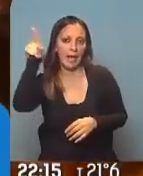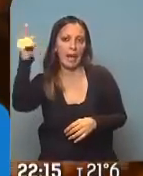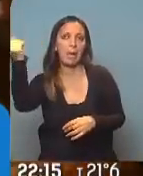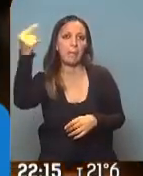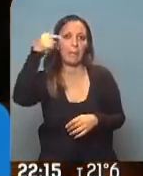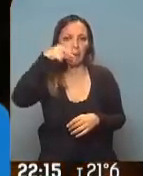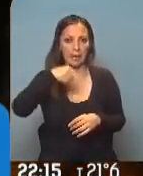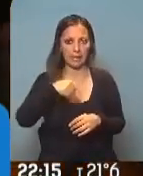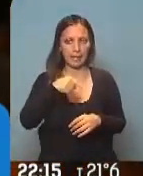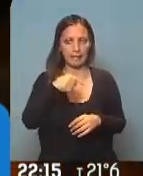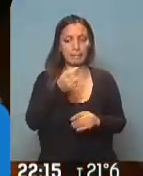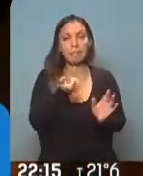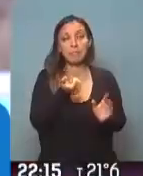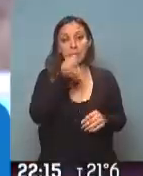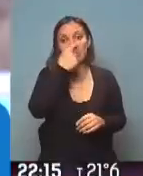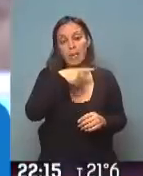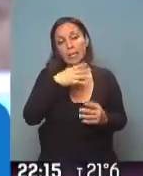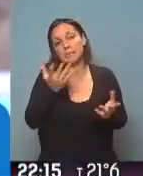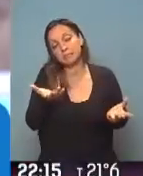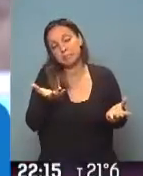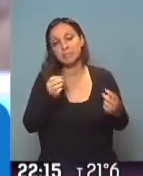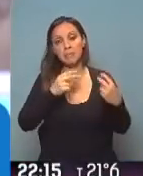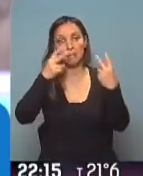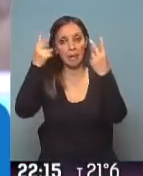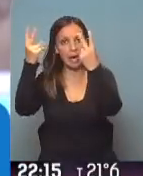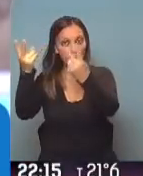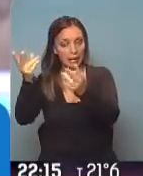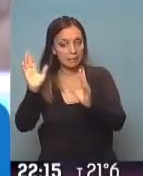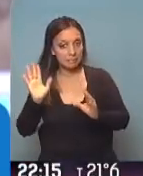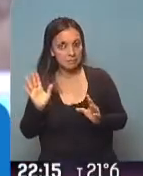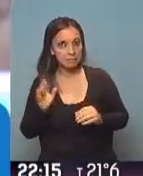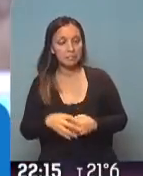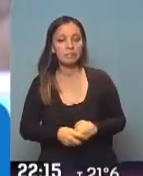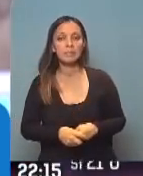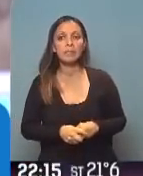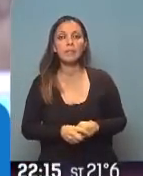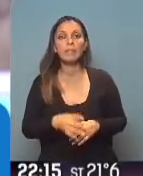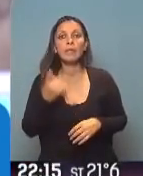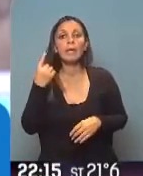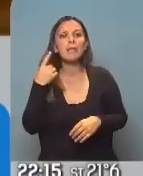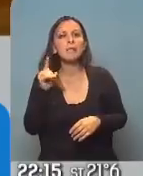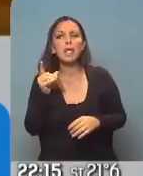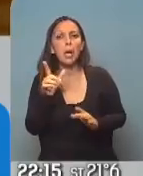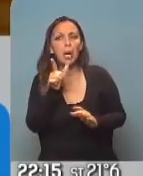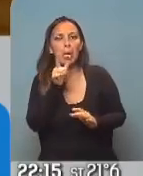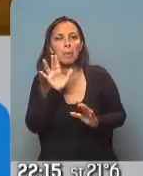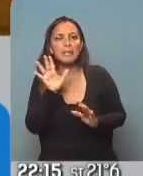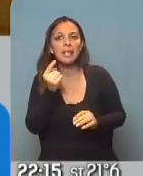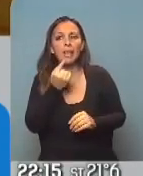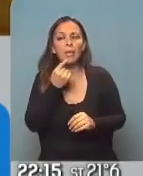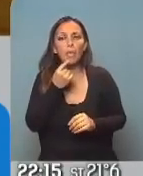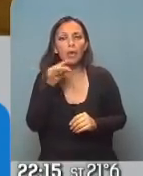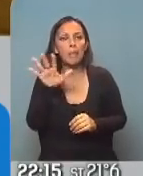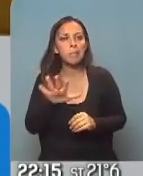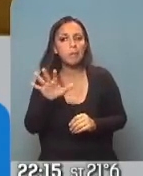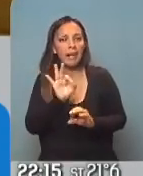decidido estar ausente el 1 de enero, y que, bueno, uno puede ver ruido ahí. Sin embargo, no parece haber ruido a la hora de